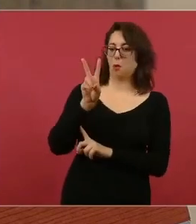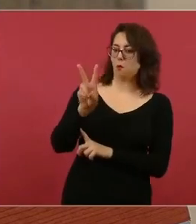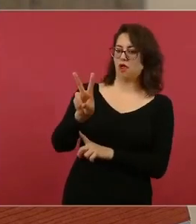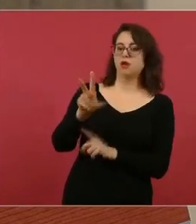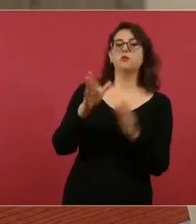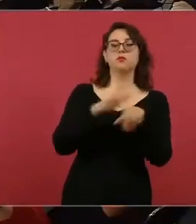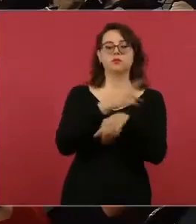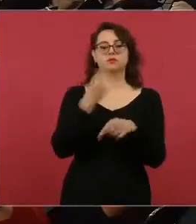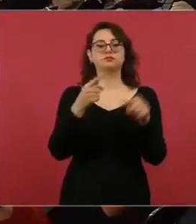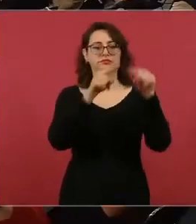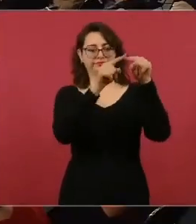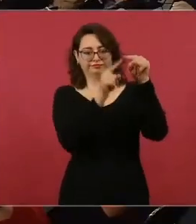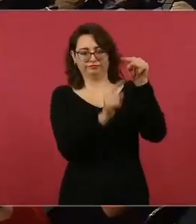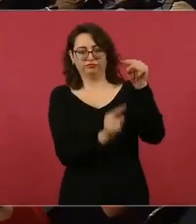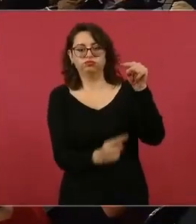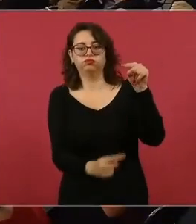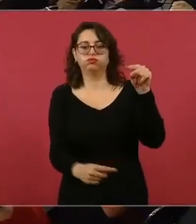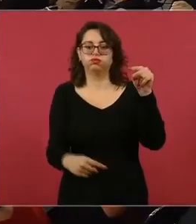a